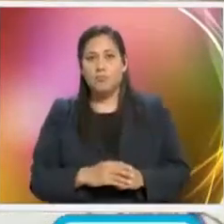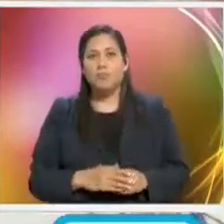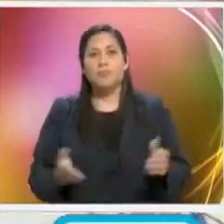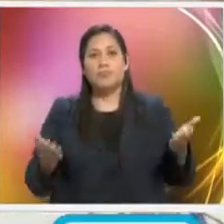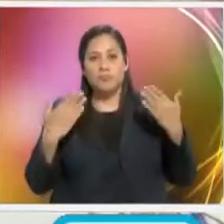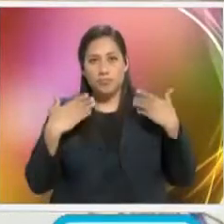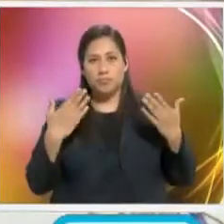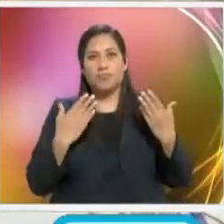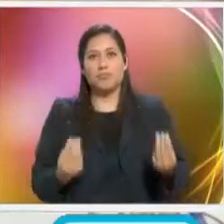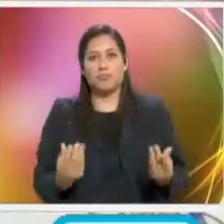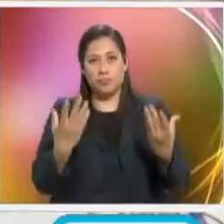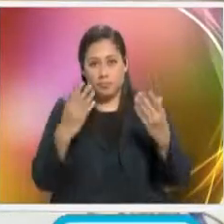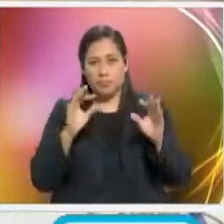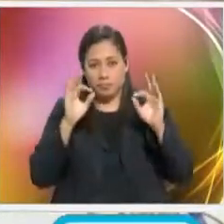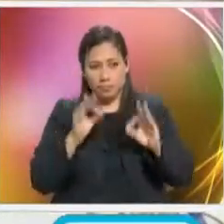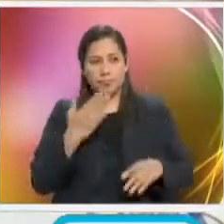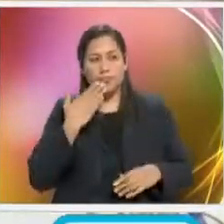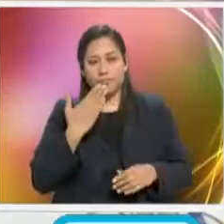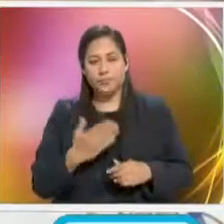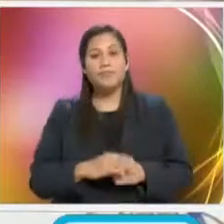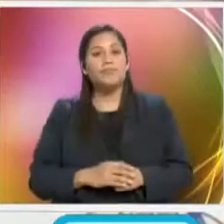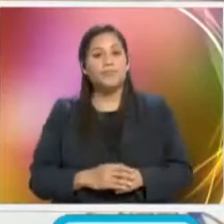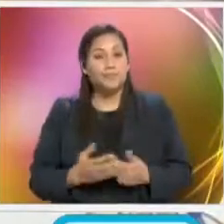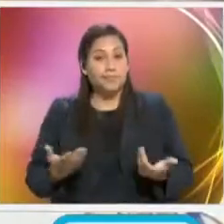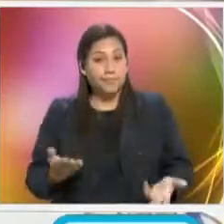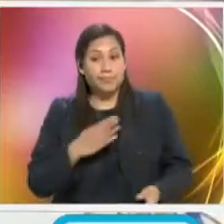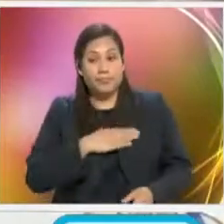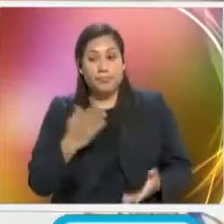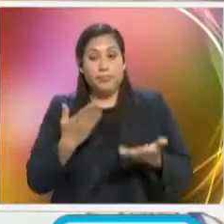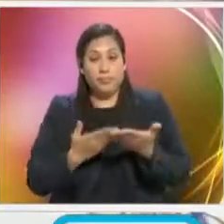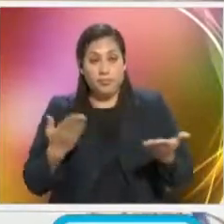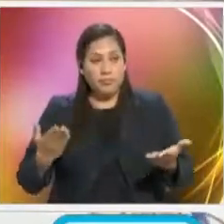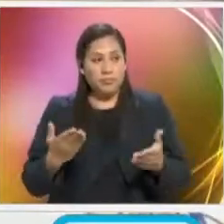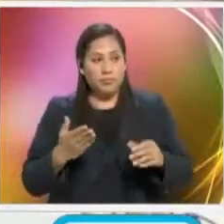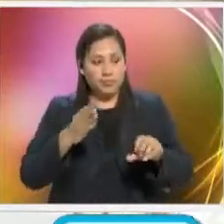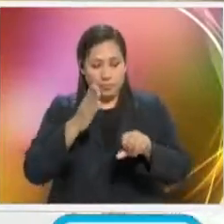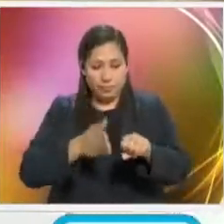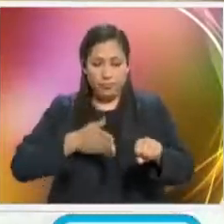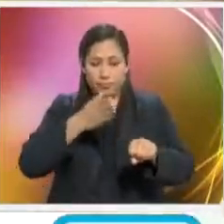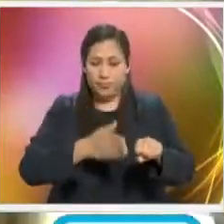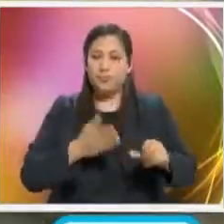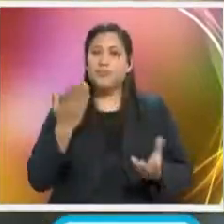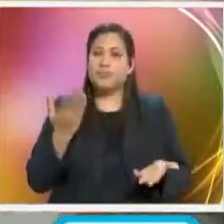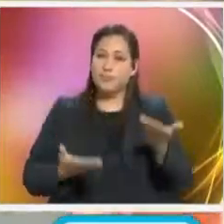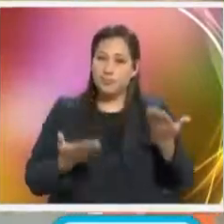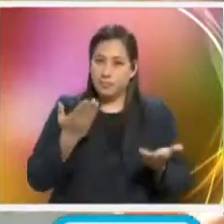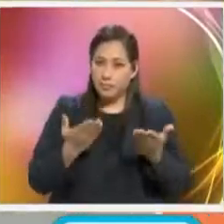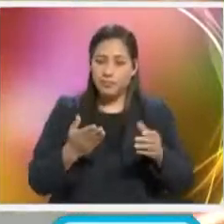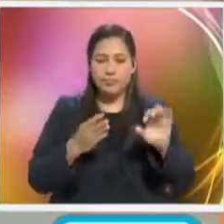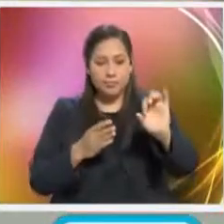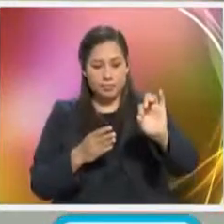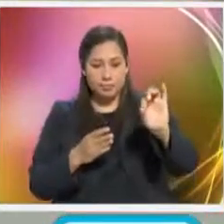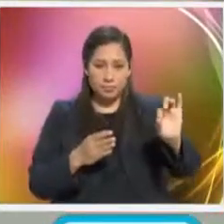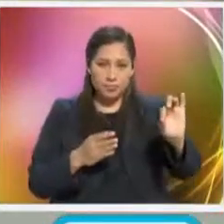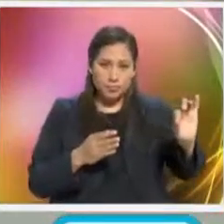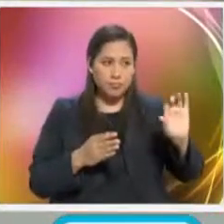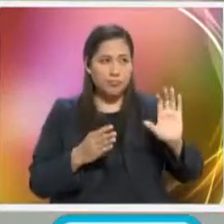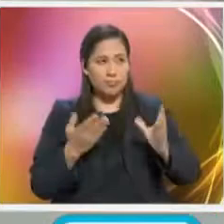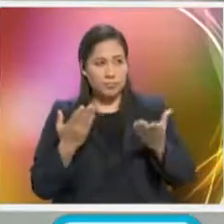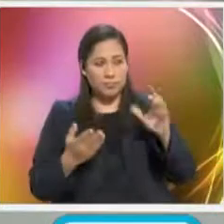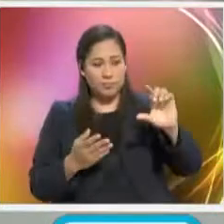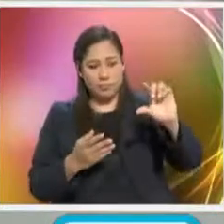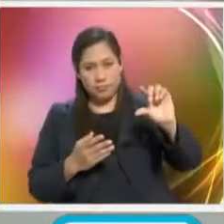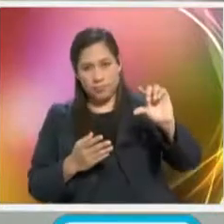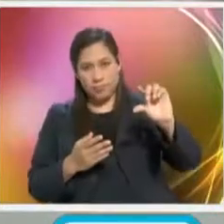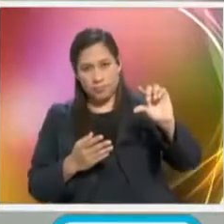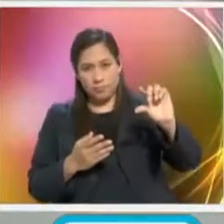clima. Claro, el clima Claro. se da perfecto. Entonces, bueno, vamos a cortarlo. Depende del tamaño que ustedes quieran. Perdón.